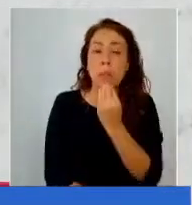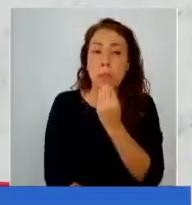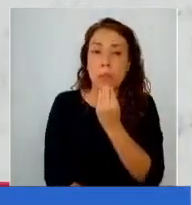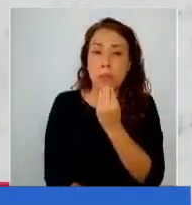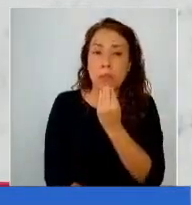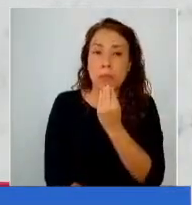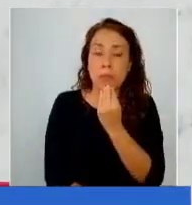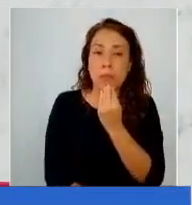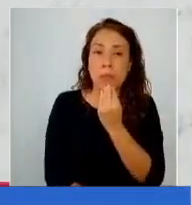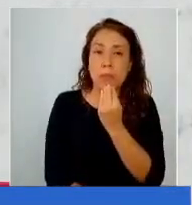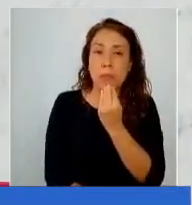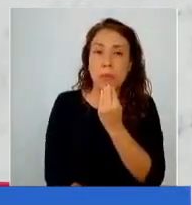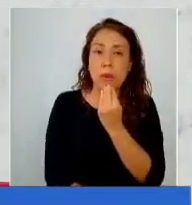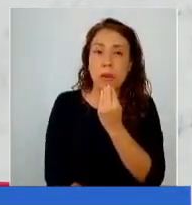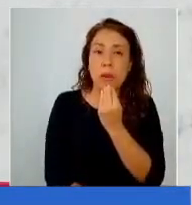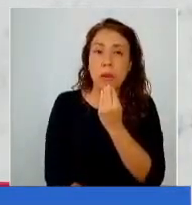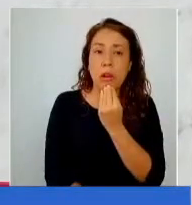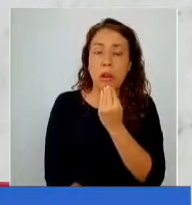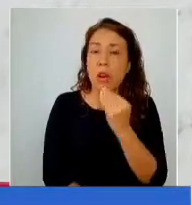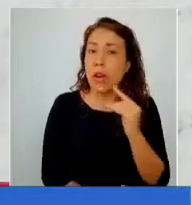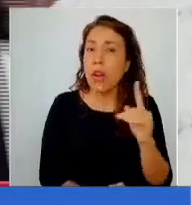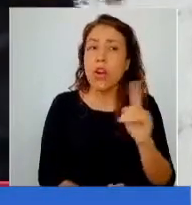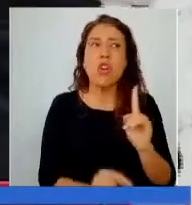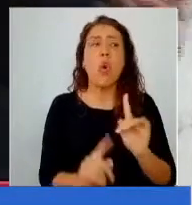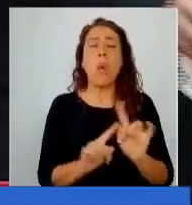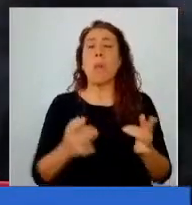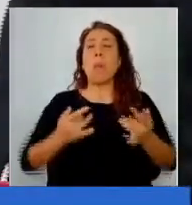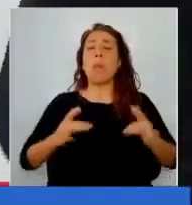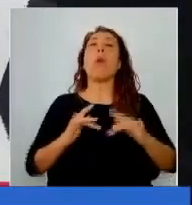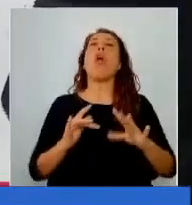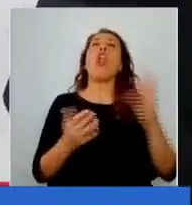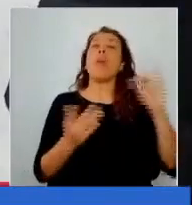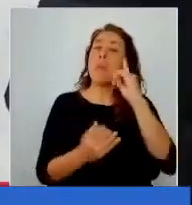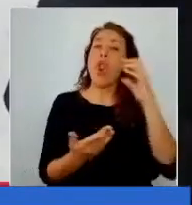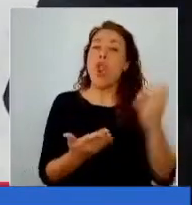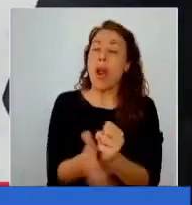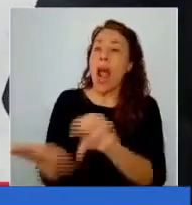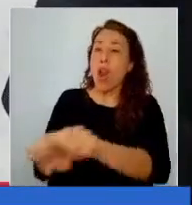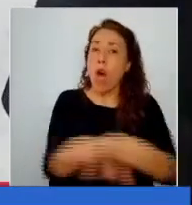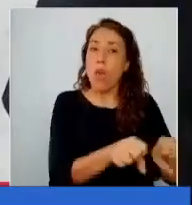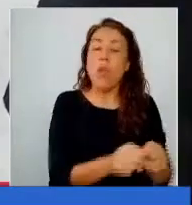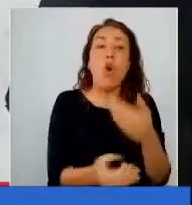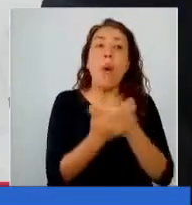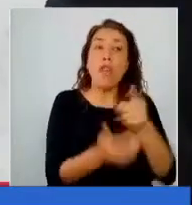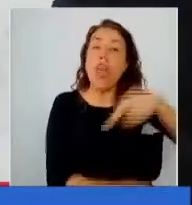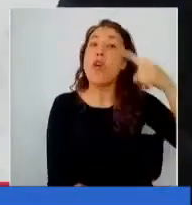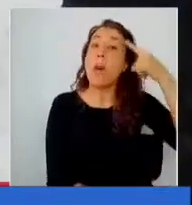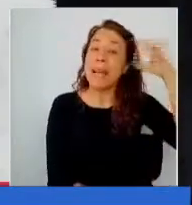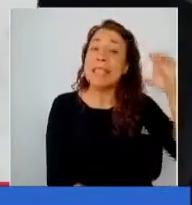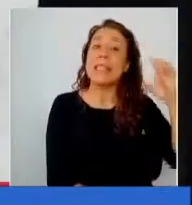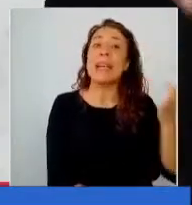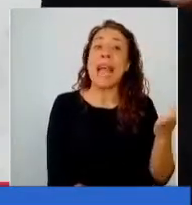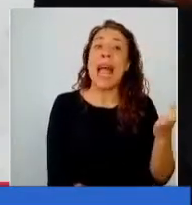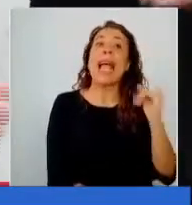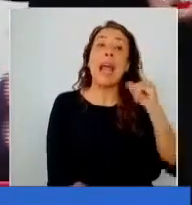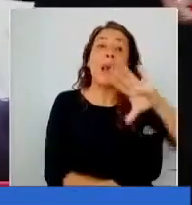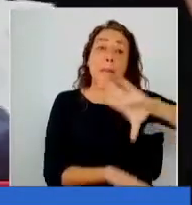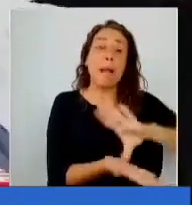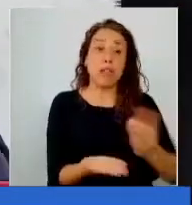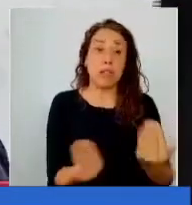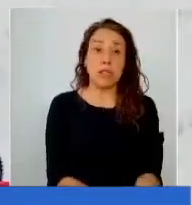reunir los rehuir los entendimientos cuando creían que así el país lo que requería